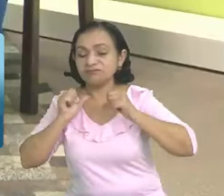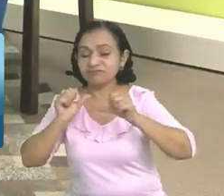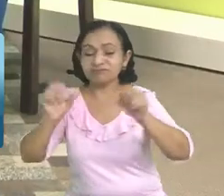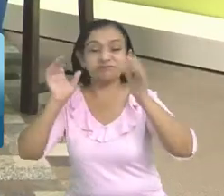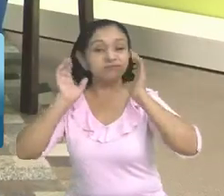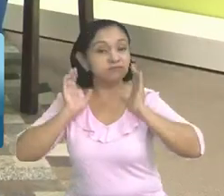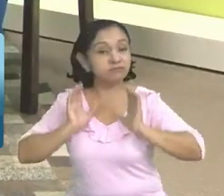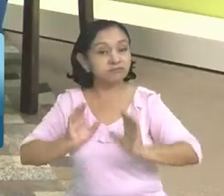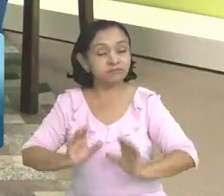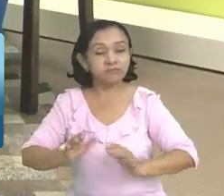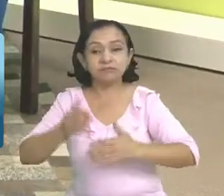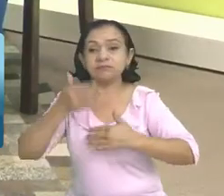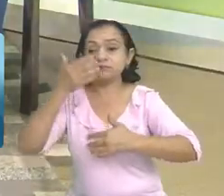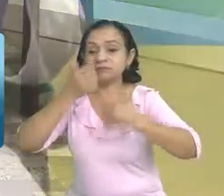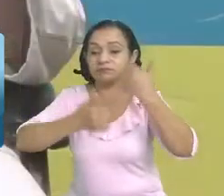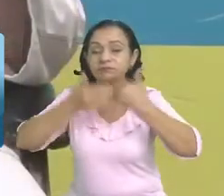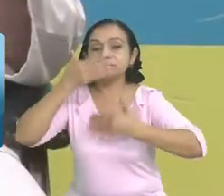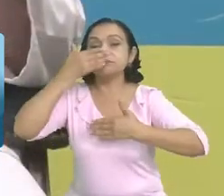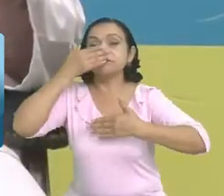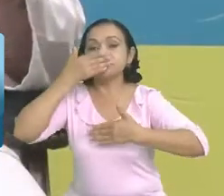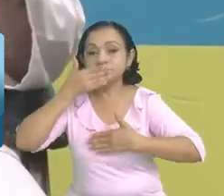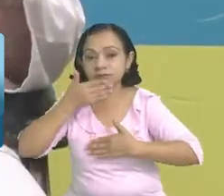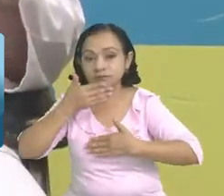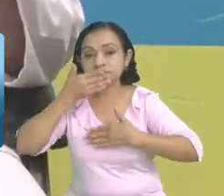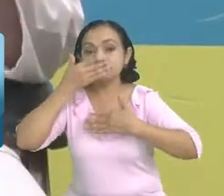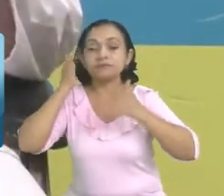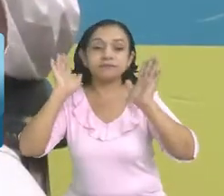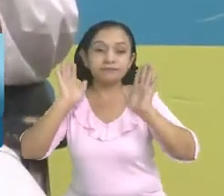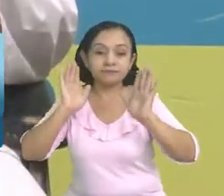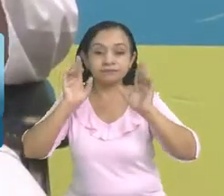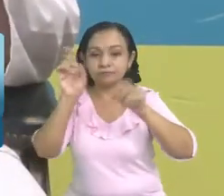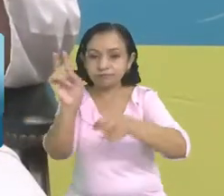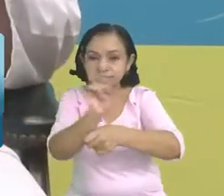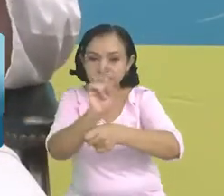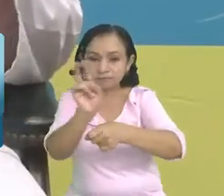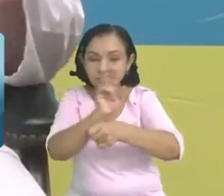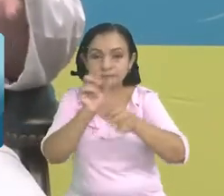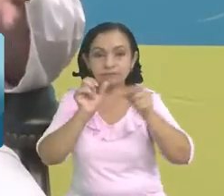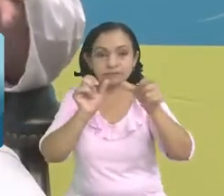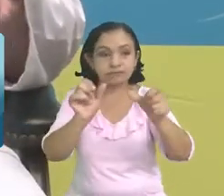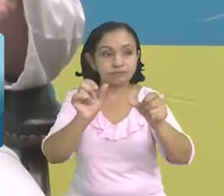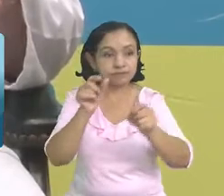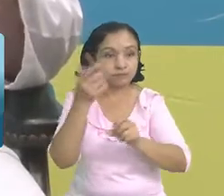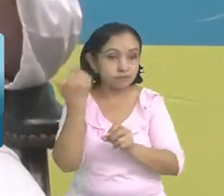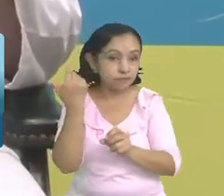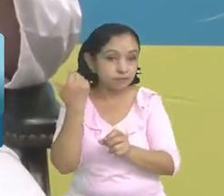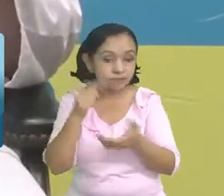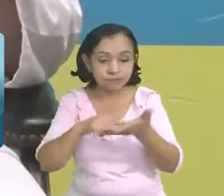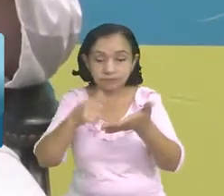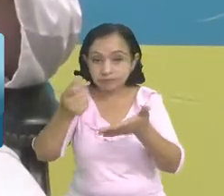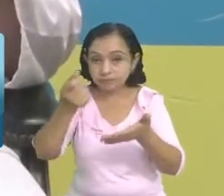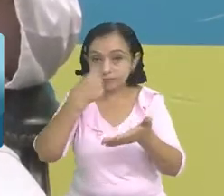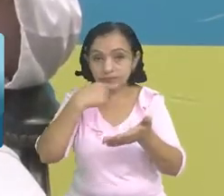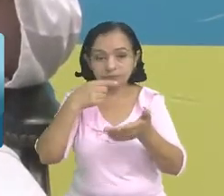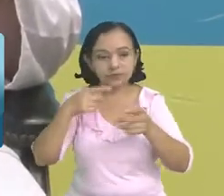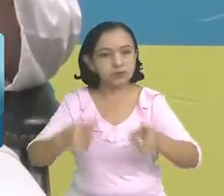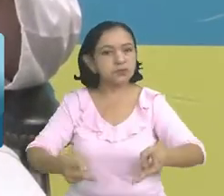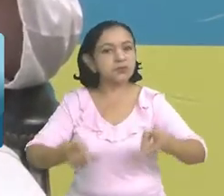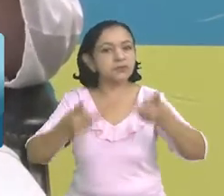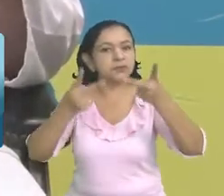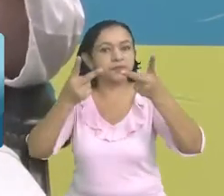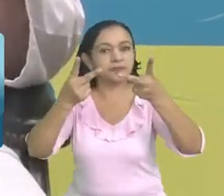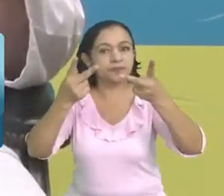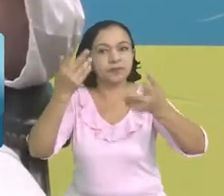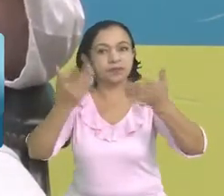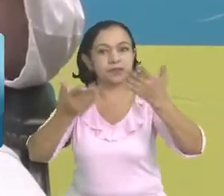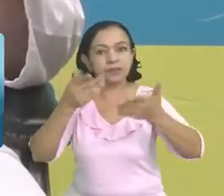crónico respiratorio, el cual sí hay que darle vigilancia, monitoreo. Si bien es cierto, no tienen un tratamiento de por vida, porque tal vez si